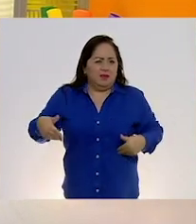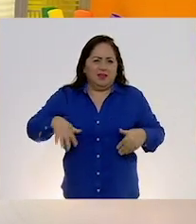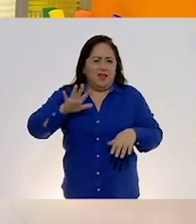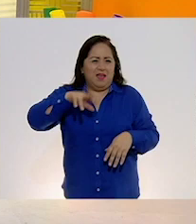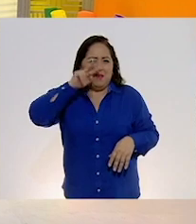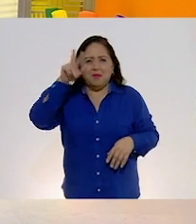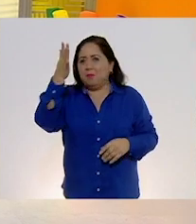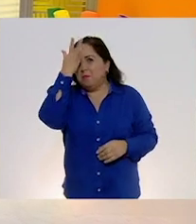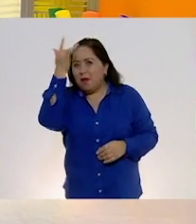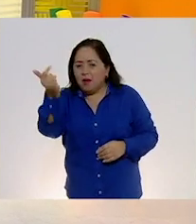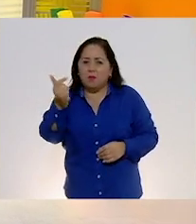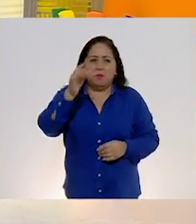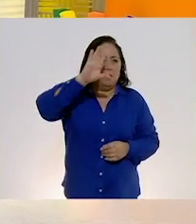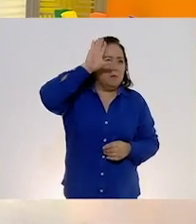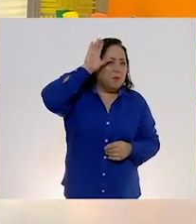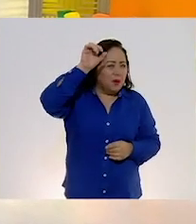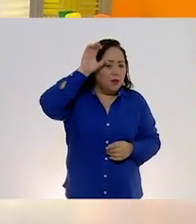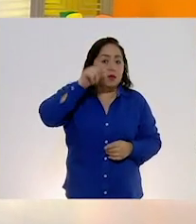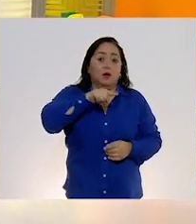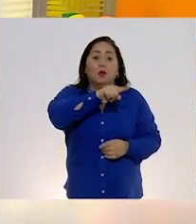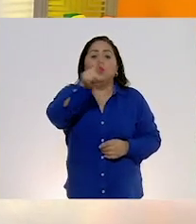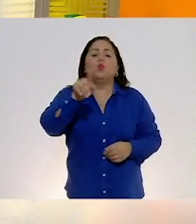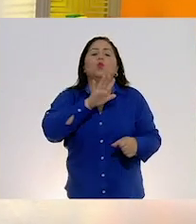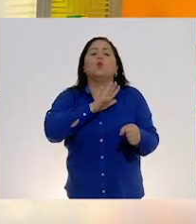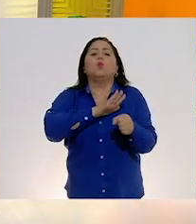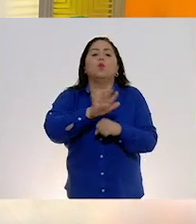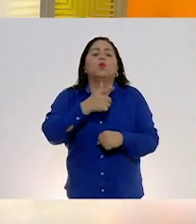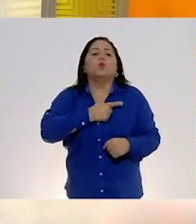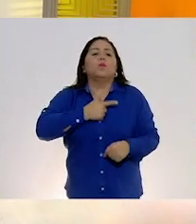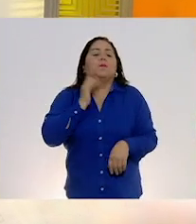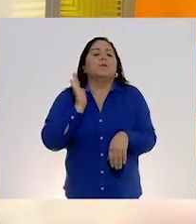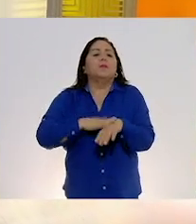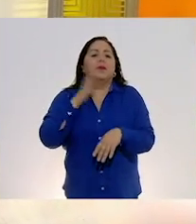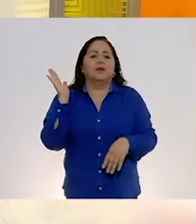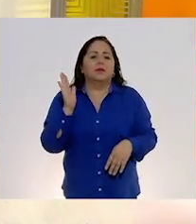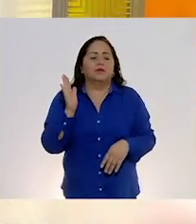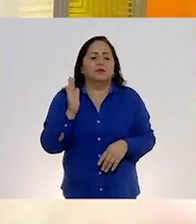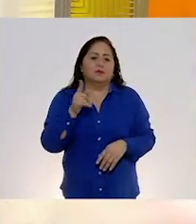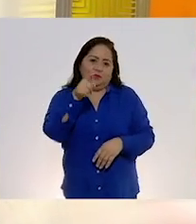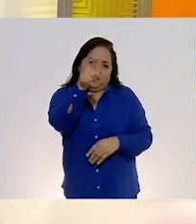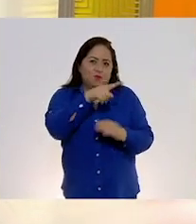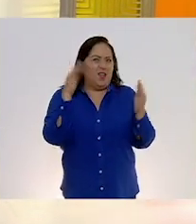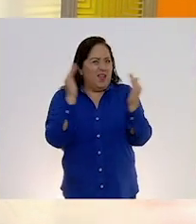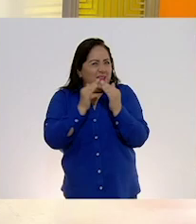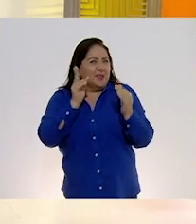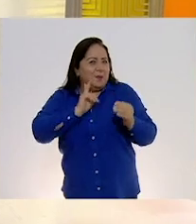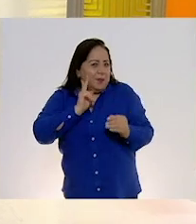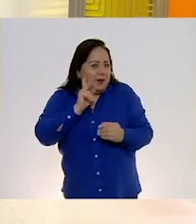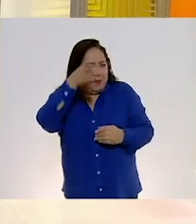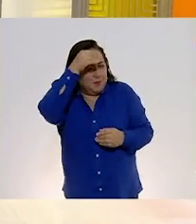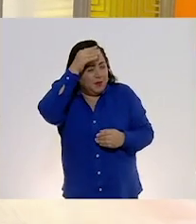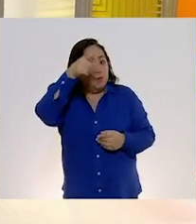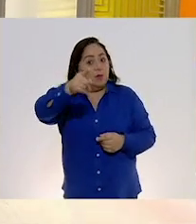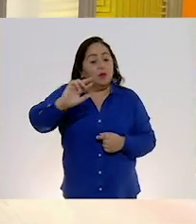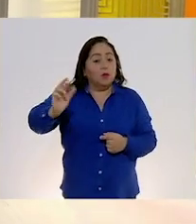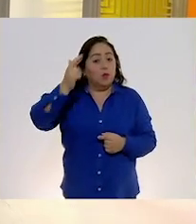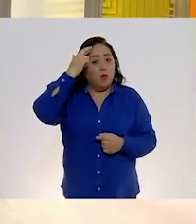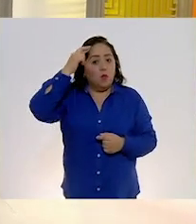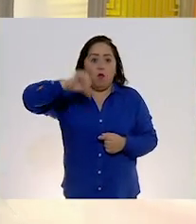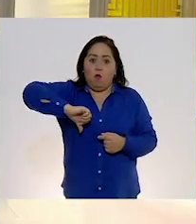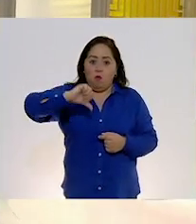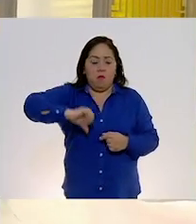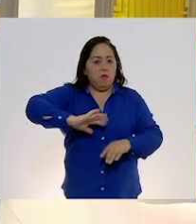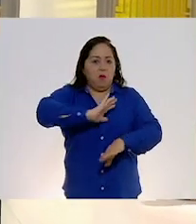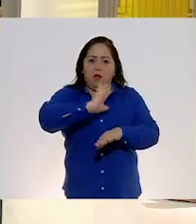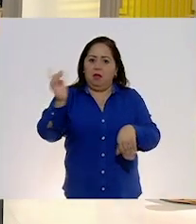la de los magos o payasos. ¿A ustedes cuál les gustó más? Póngalo en práctica en casa. Y recuerden, por hoy